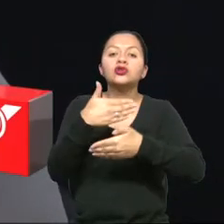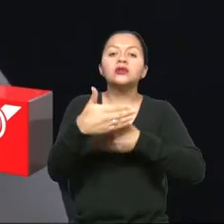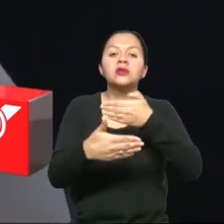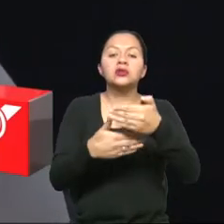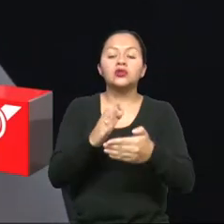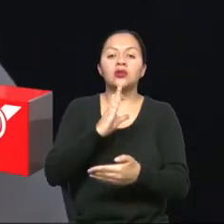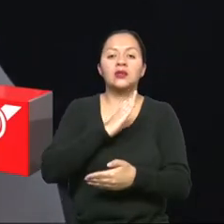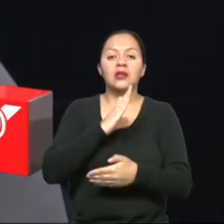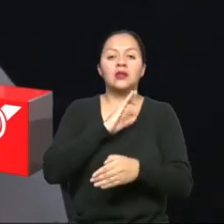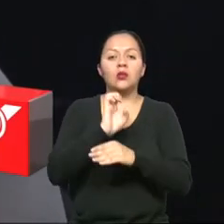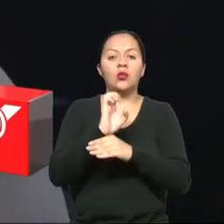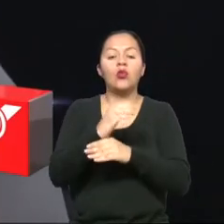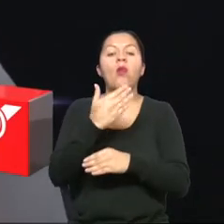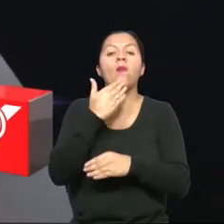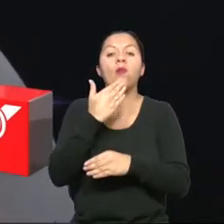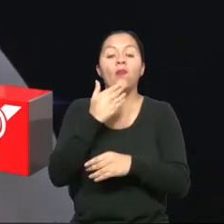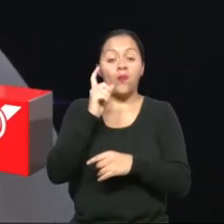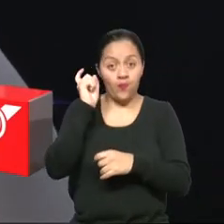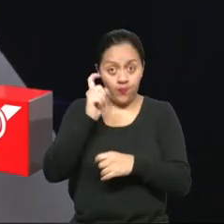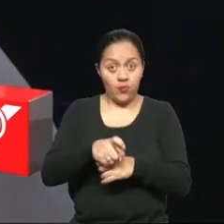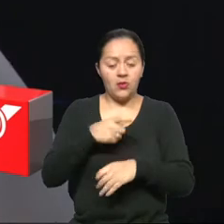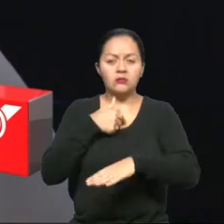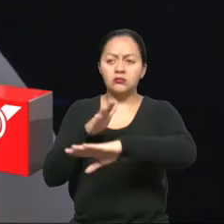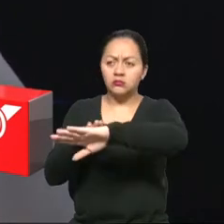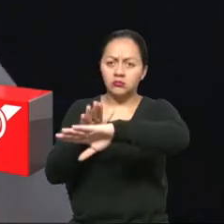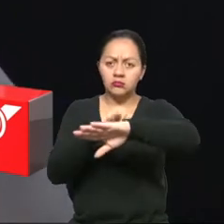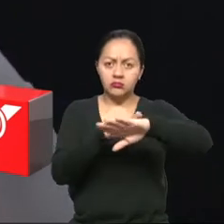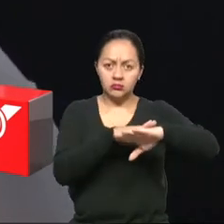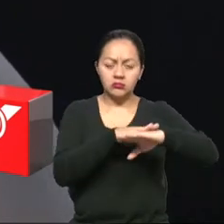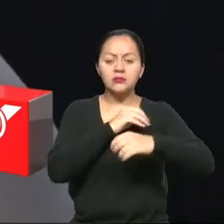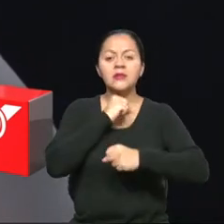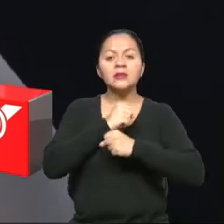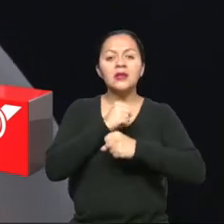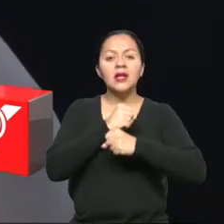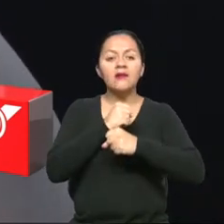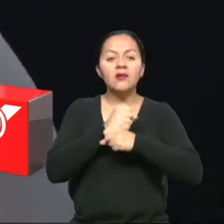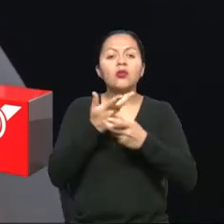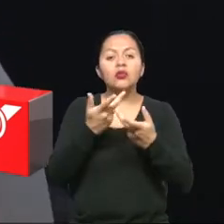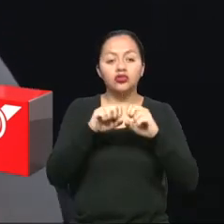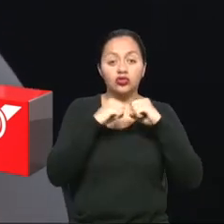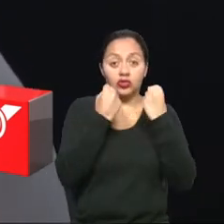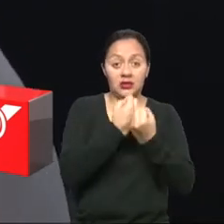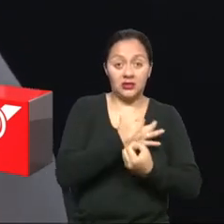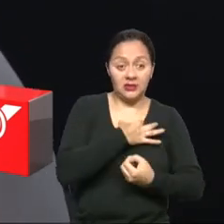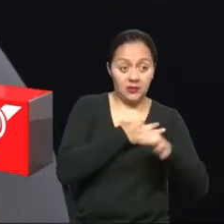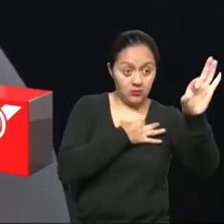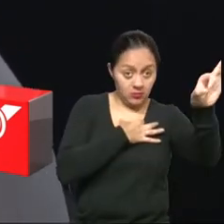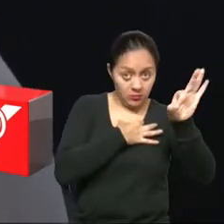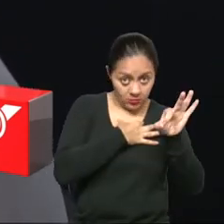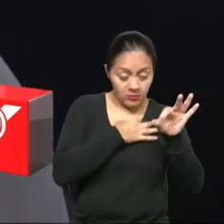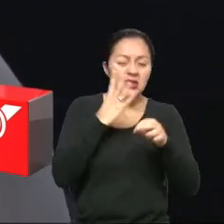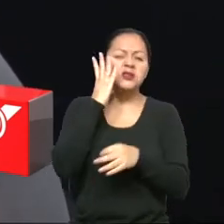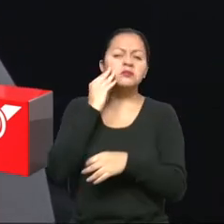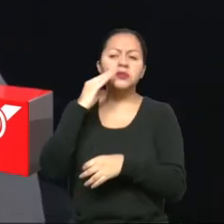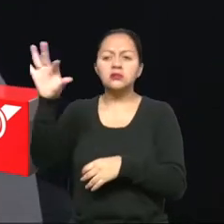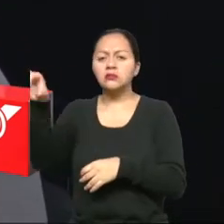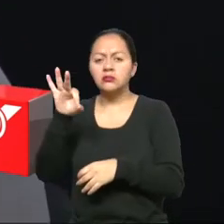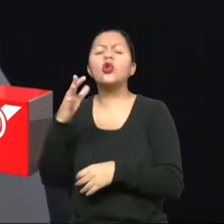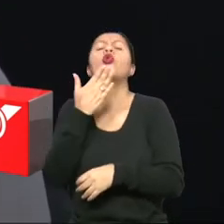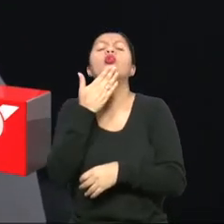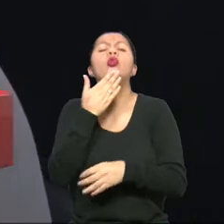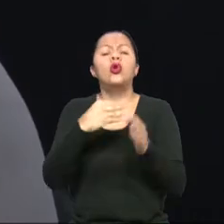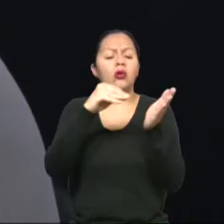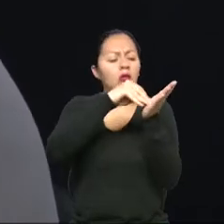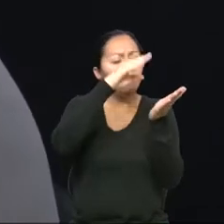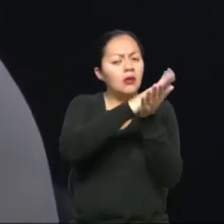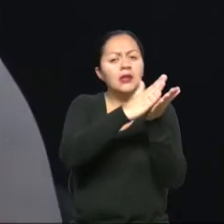ecuatoriana? Ustedes hacen algún llamado, trabajan con sociedad civil, trabajan con expertos. ¿Cómo lo hacen para ustedes poder llegar a ese